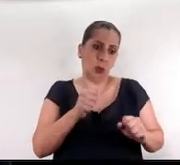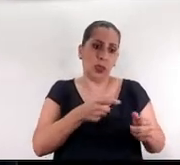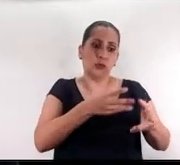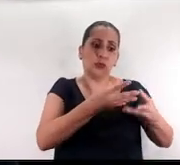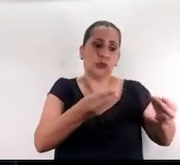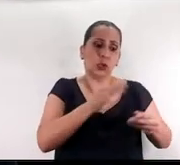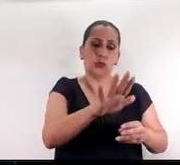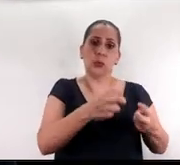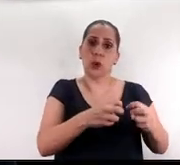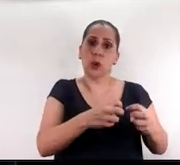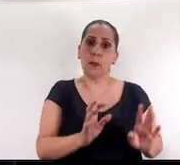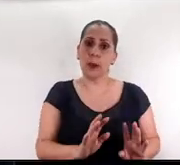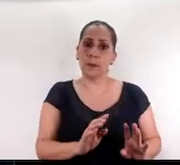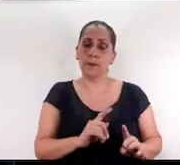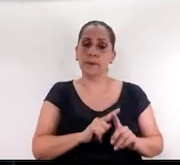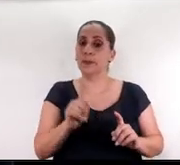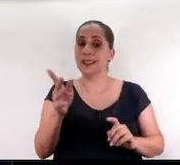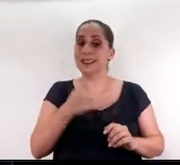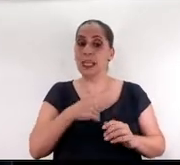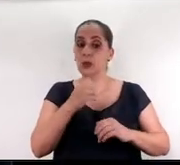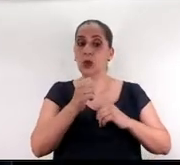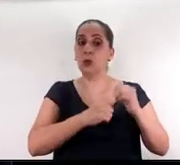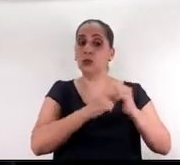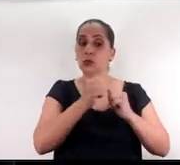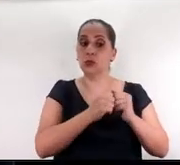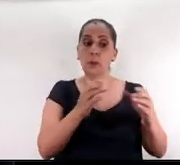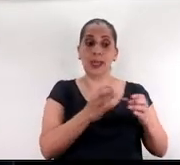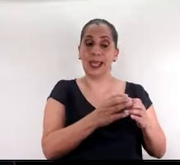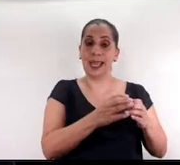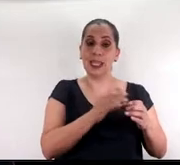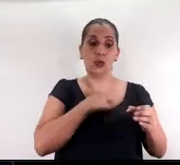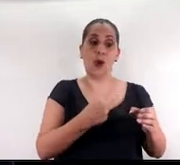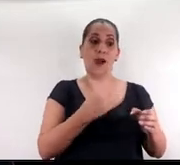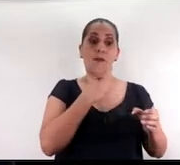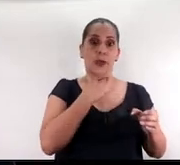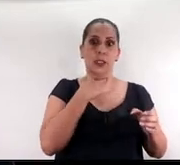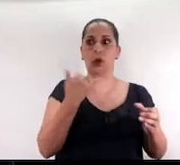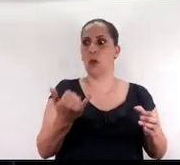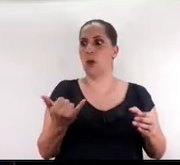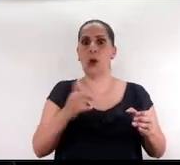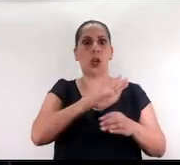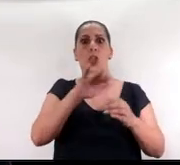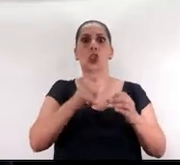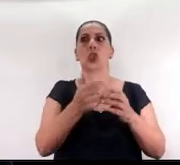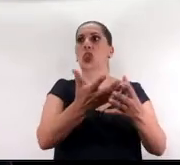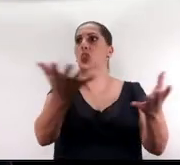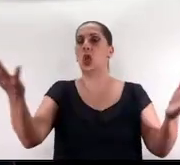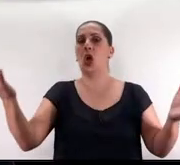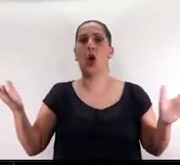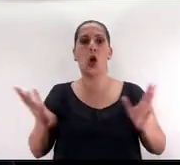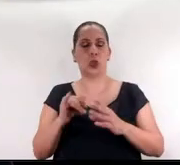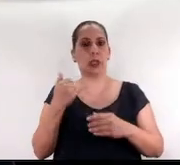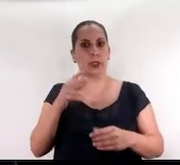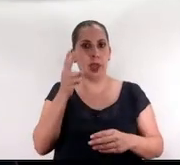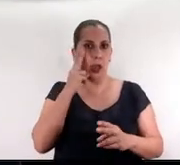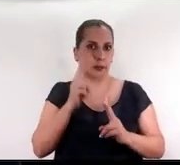una corrupción pequeña, no afectaría toda la obra de infraestructura como nos está pasando en este momento, después de que hemos conocido y lo que